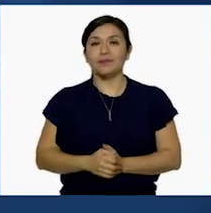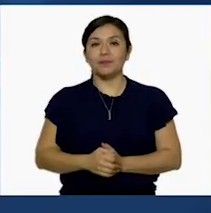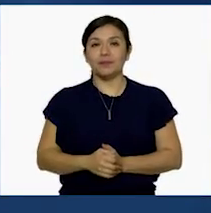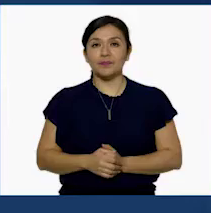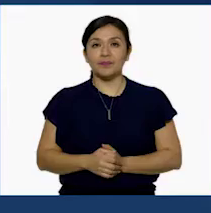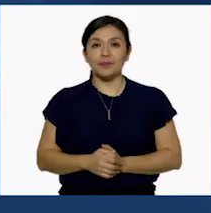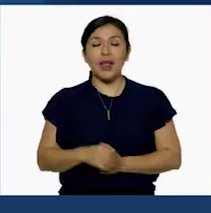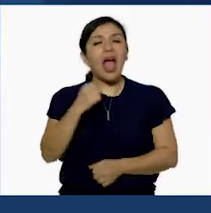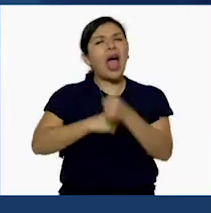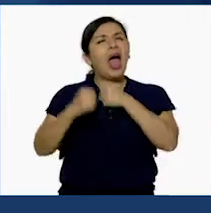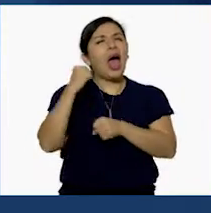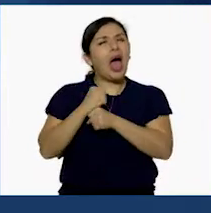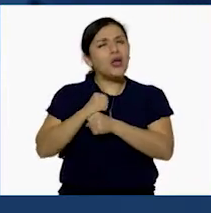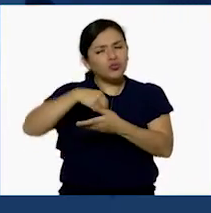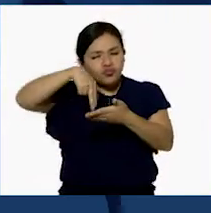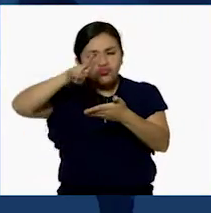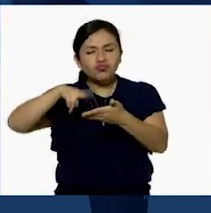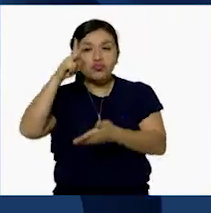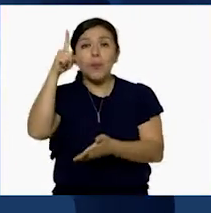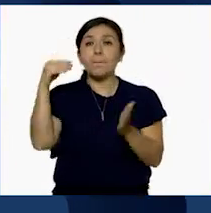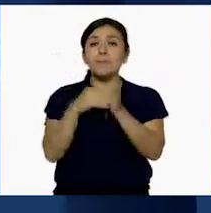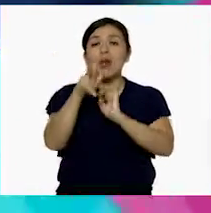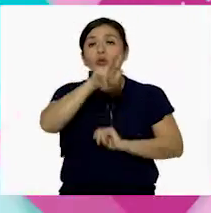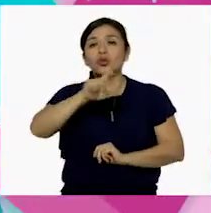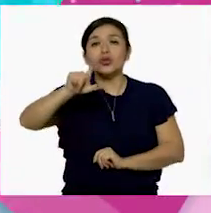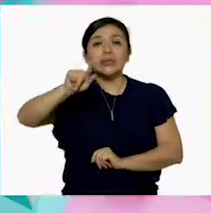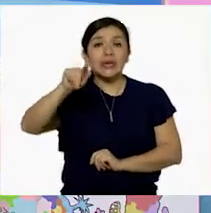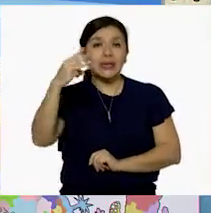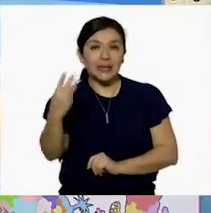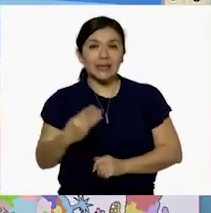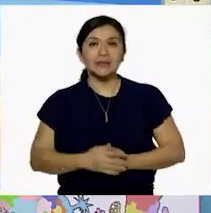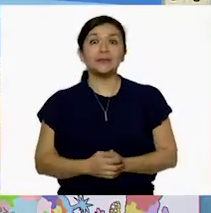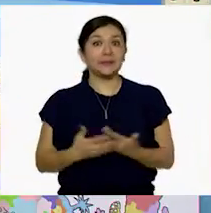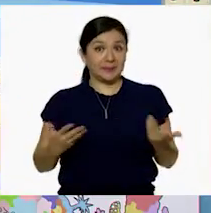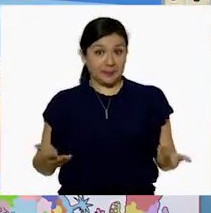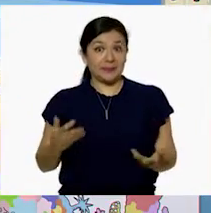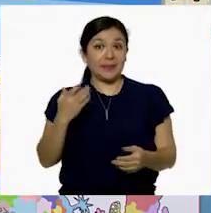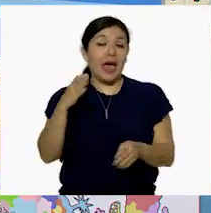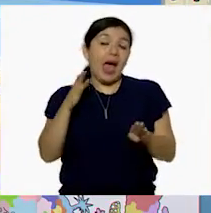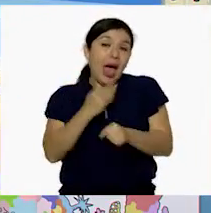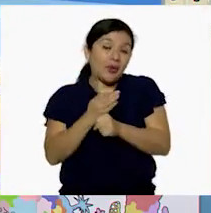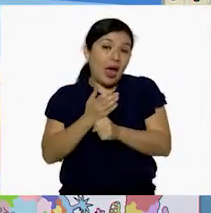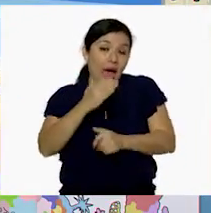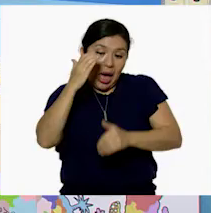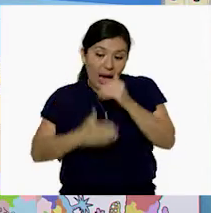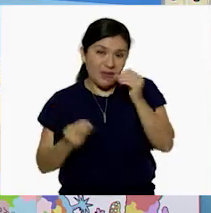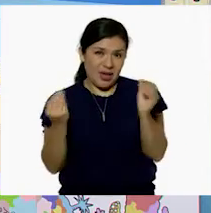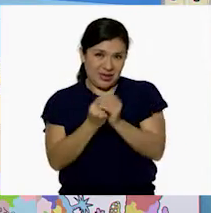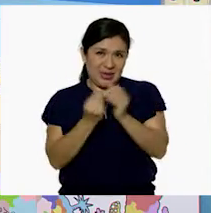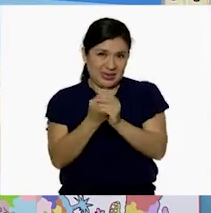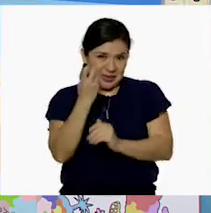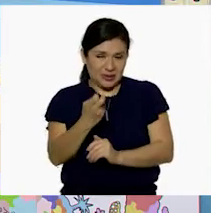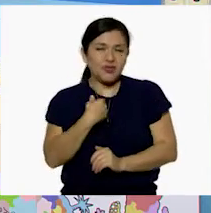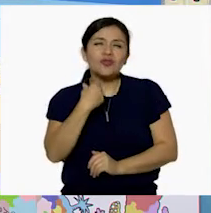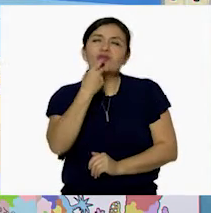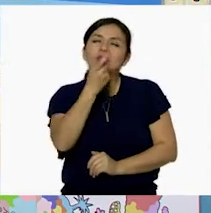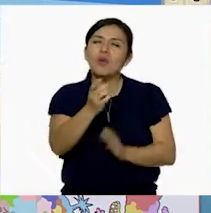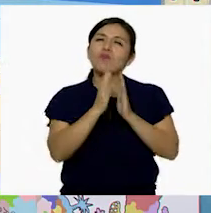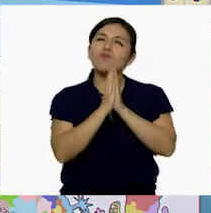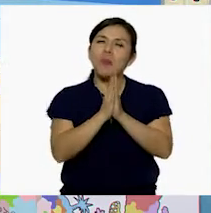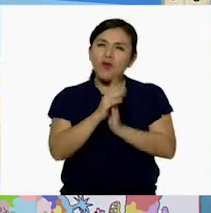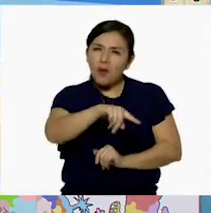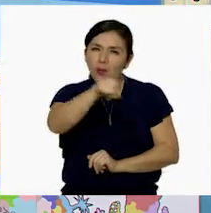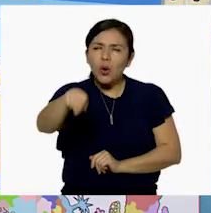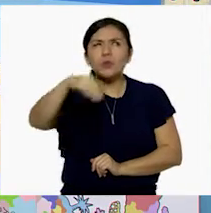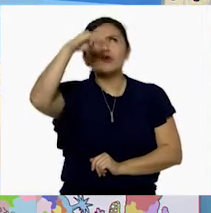Surikov en 1873. Y pues antes de concluir con esta parte de la clase, les pido por favor